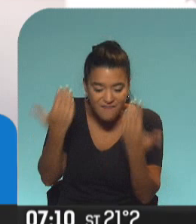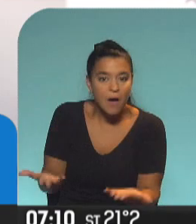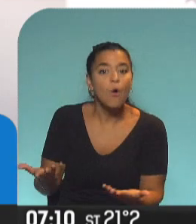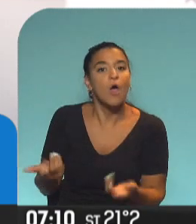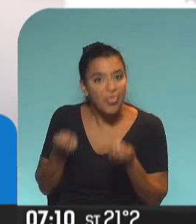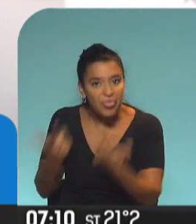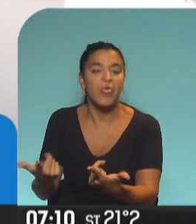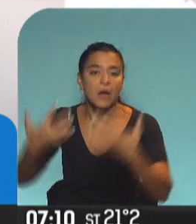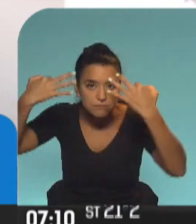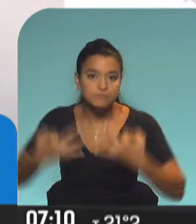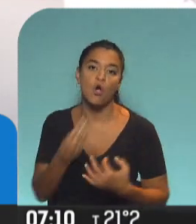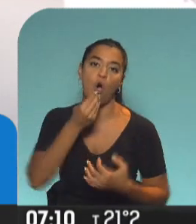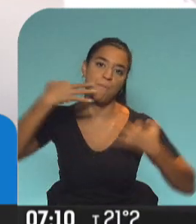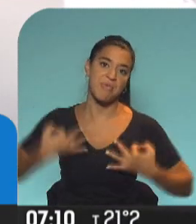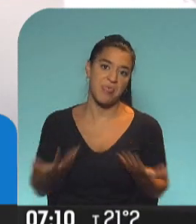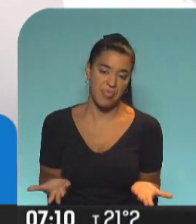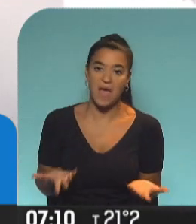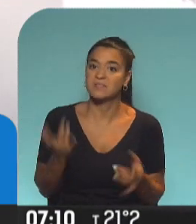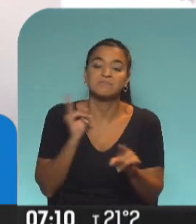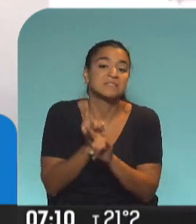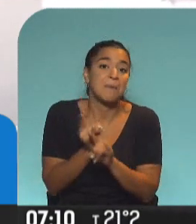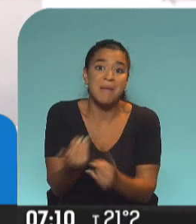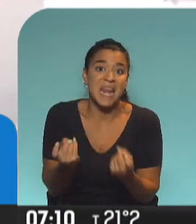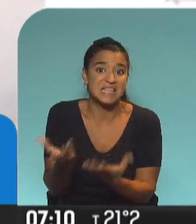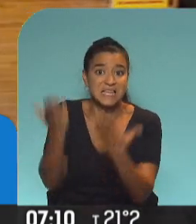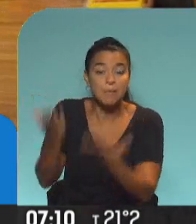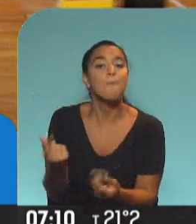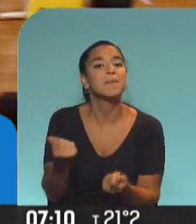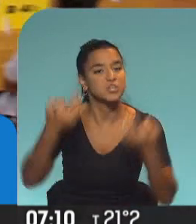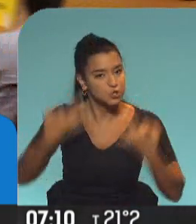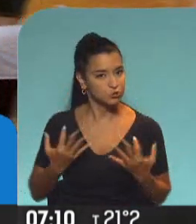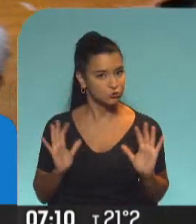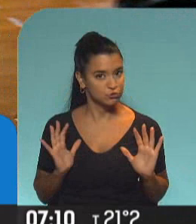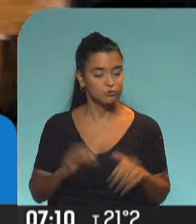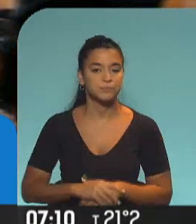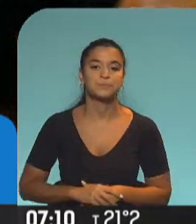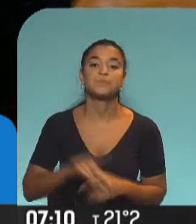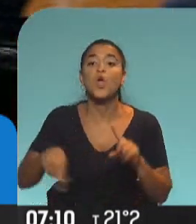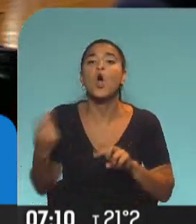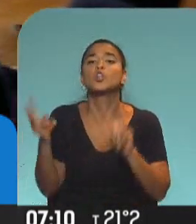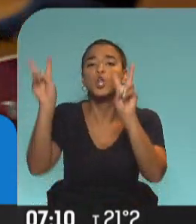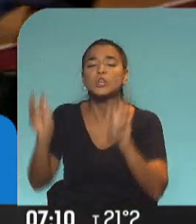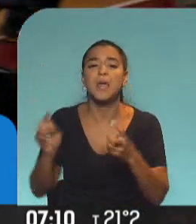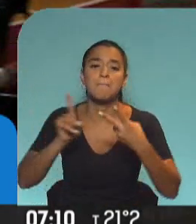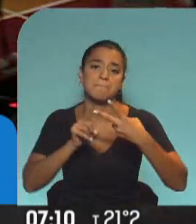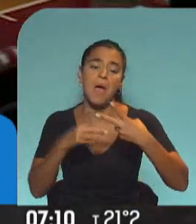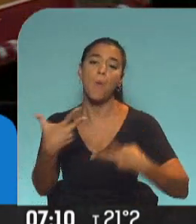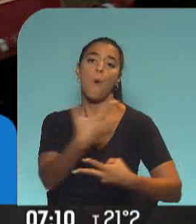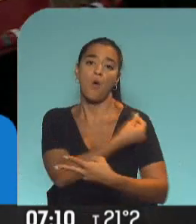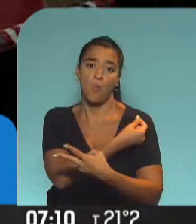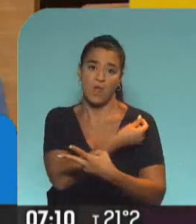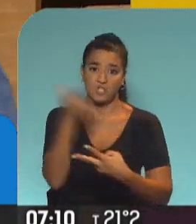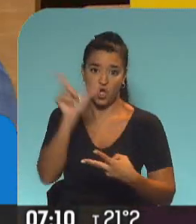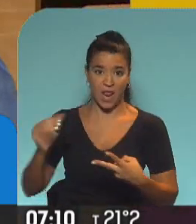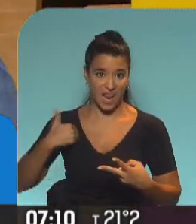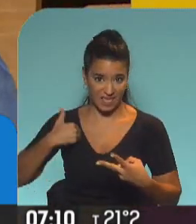garantizarle a los argentinos que tengan la comida que siempre necesitan a precios razonables. Otro de los temas fue la vacunación en la